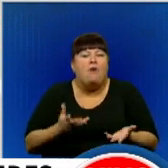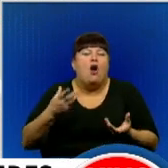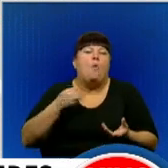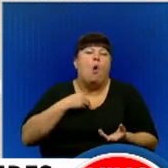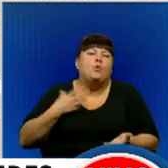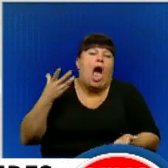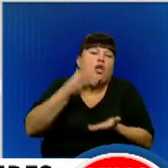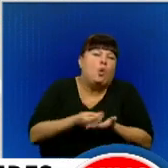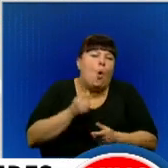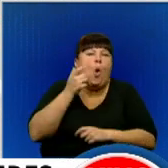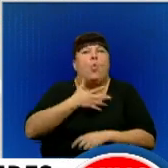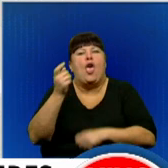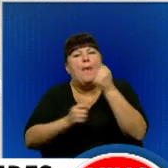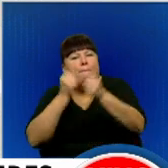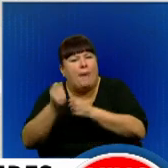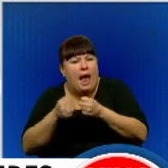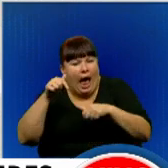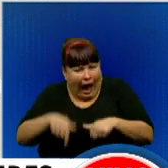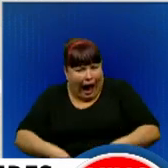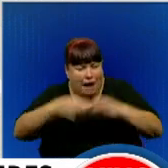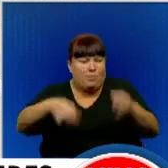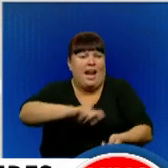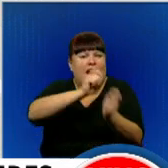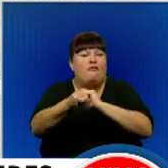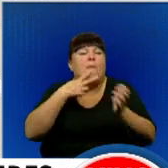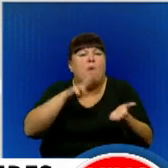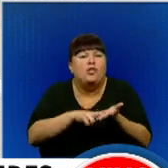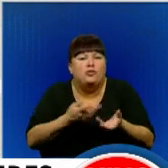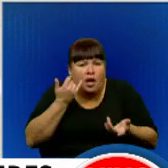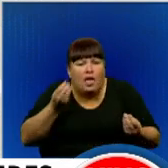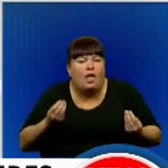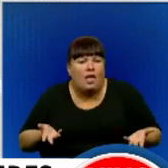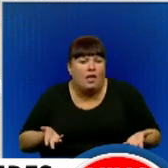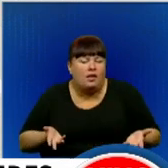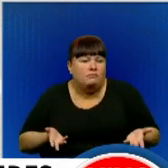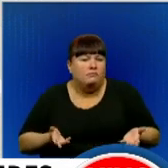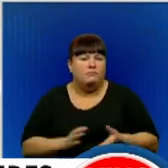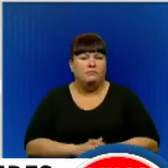de los empresarios pero ahora llegaba la verdadera reforma positiva dónde está